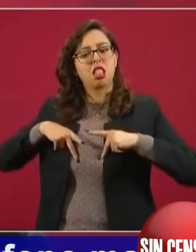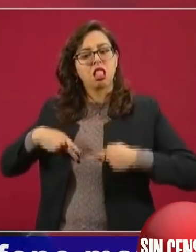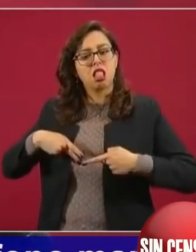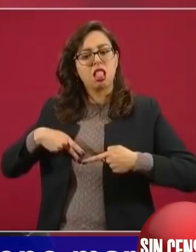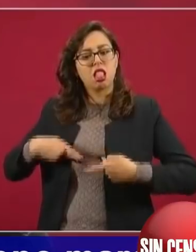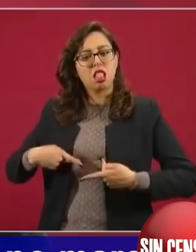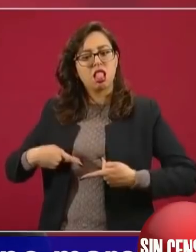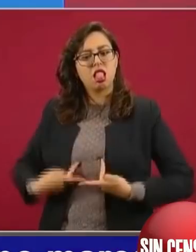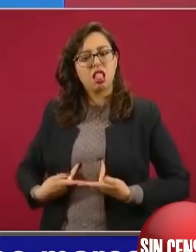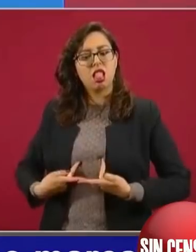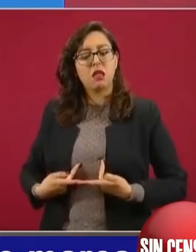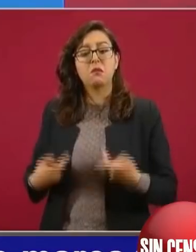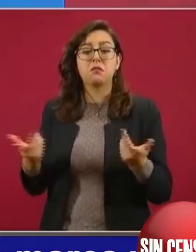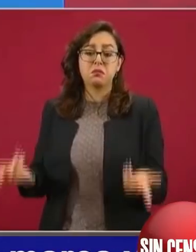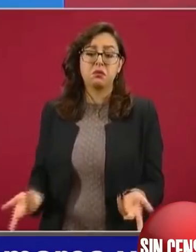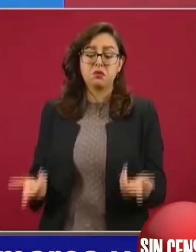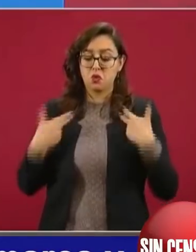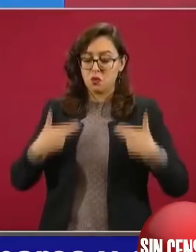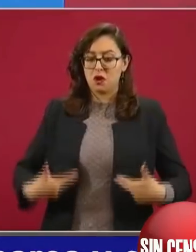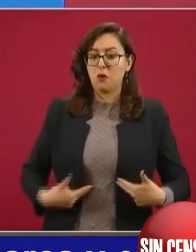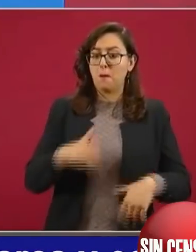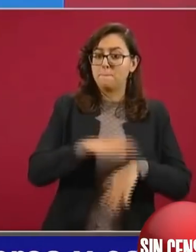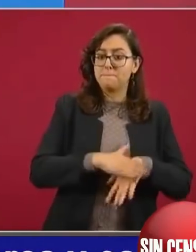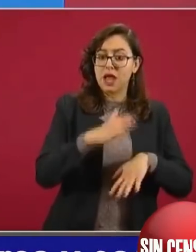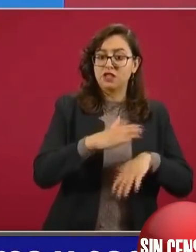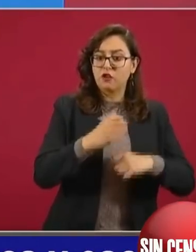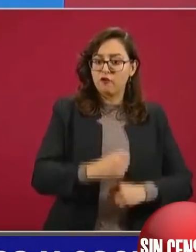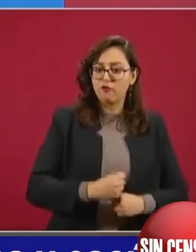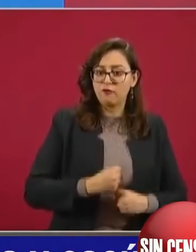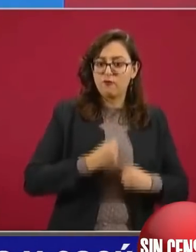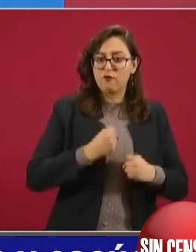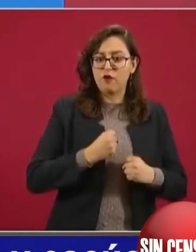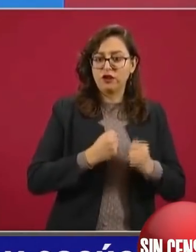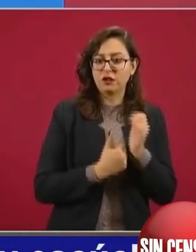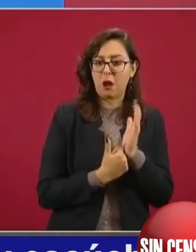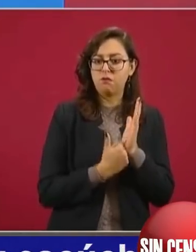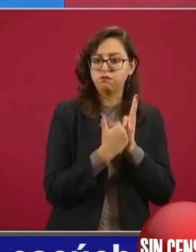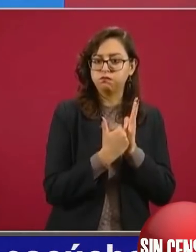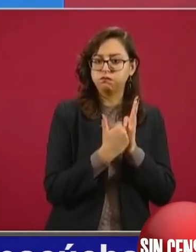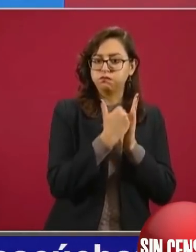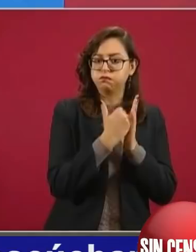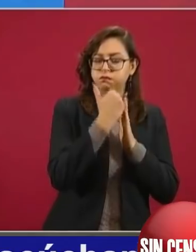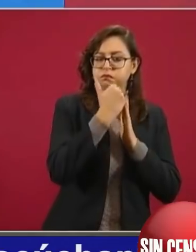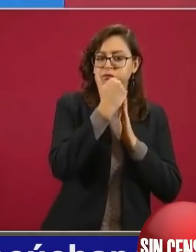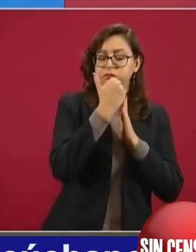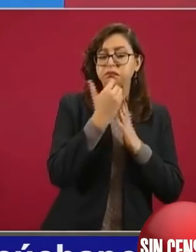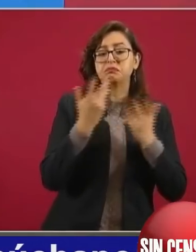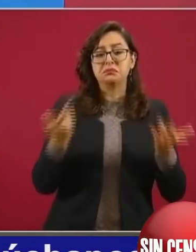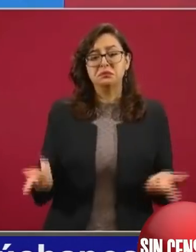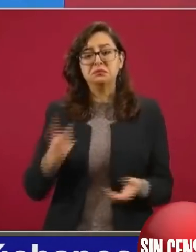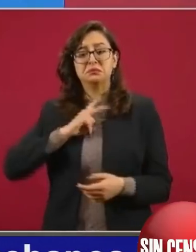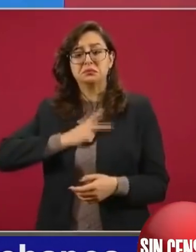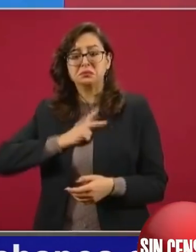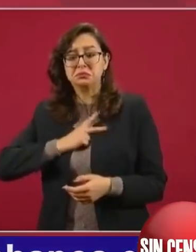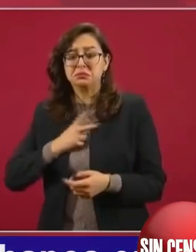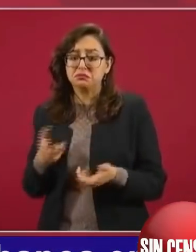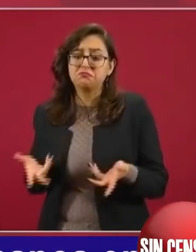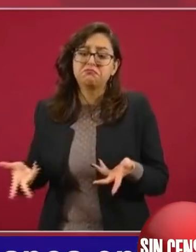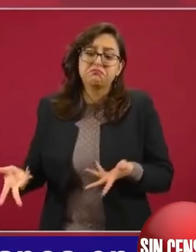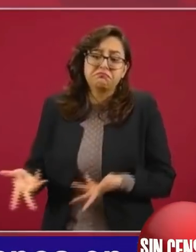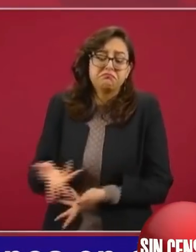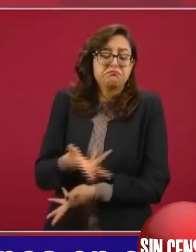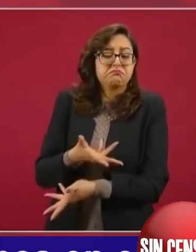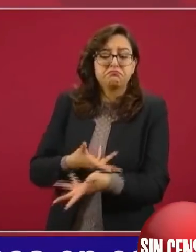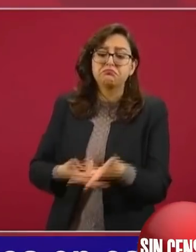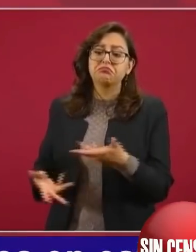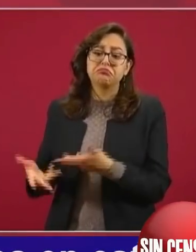de causar daño, y también los seres humanos encuentran un punto de adaptación, no solamente en el sentido inmunológico, sino en